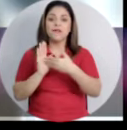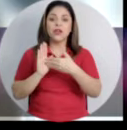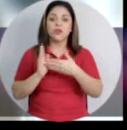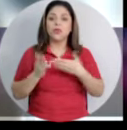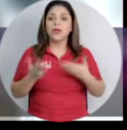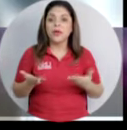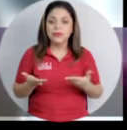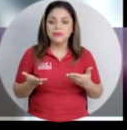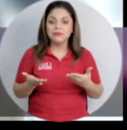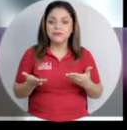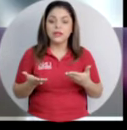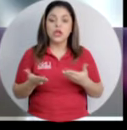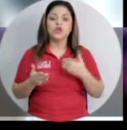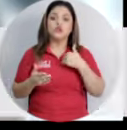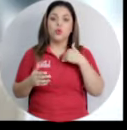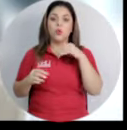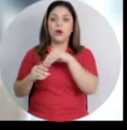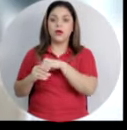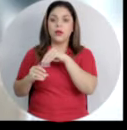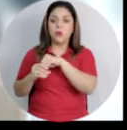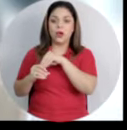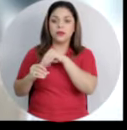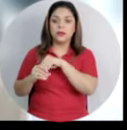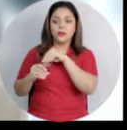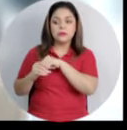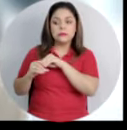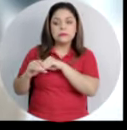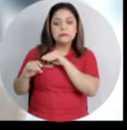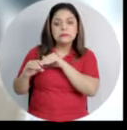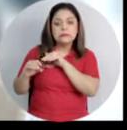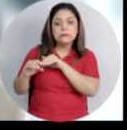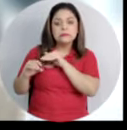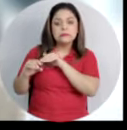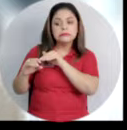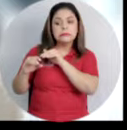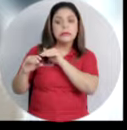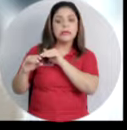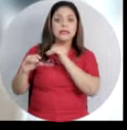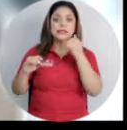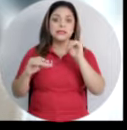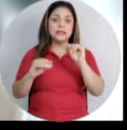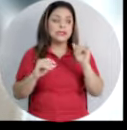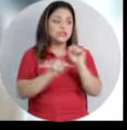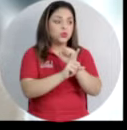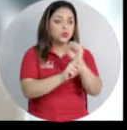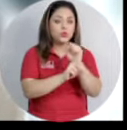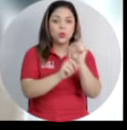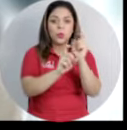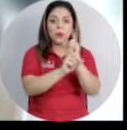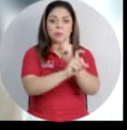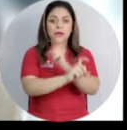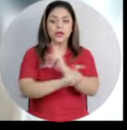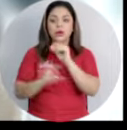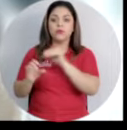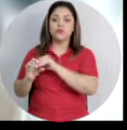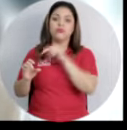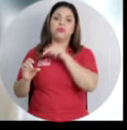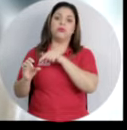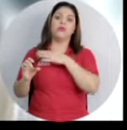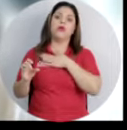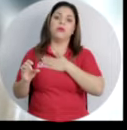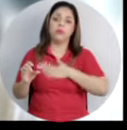sobre el presupuesto? Tener un colchón por si la situación se pone todavía más complicada, tener un margen